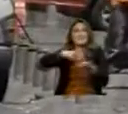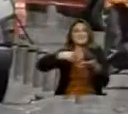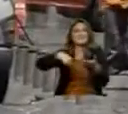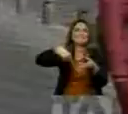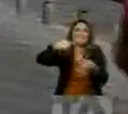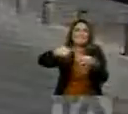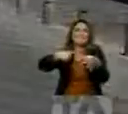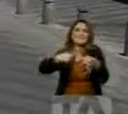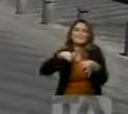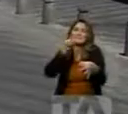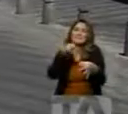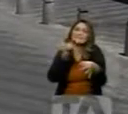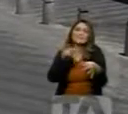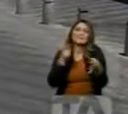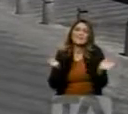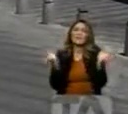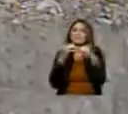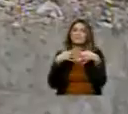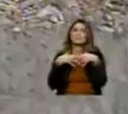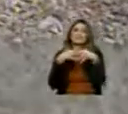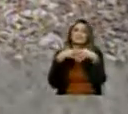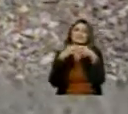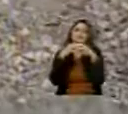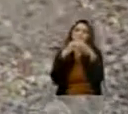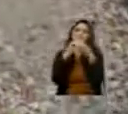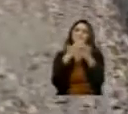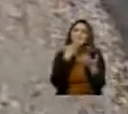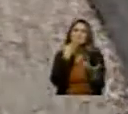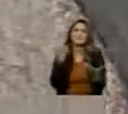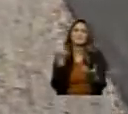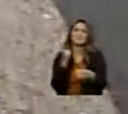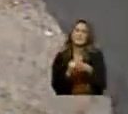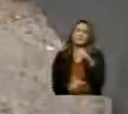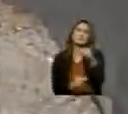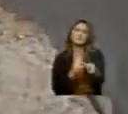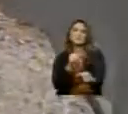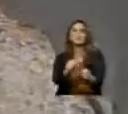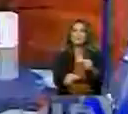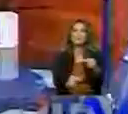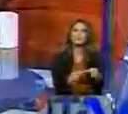para continuar siendo el motor del país. En Quito, Belén Merizalde, 24 horas.